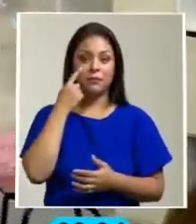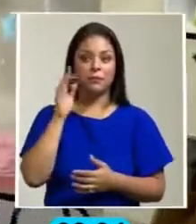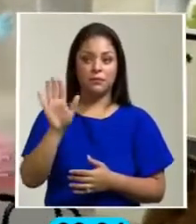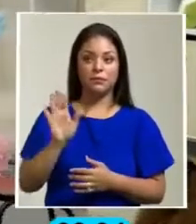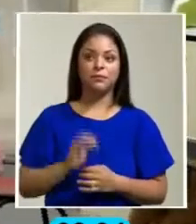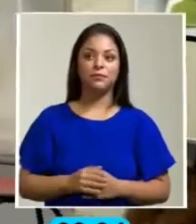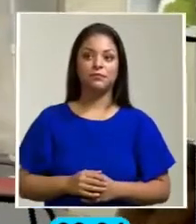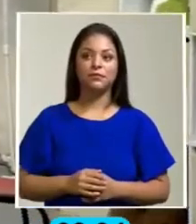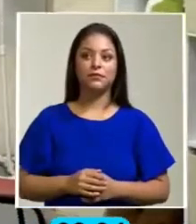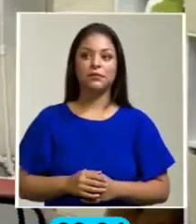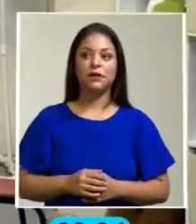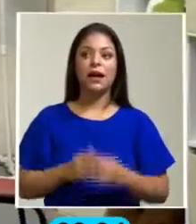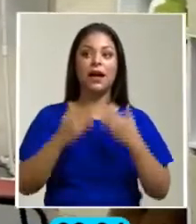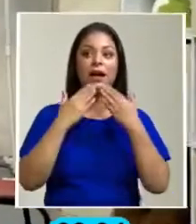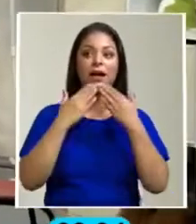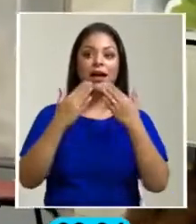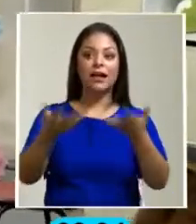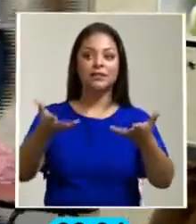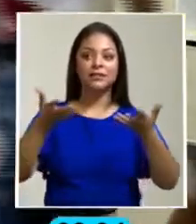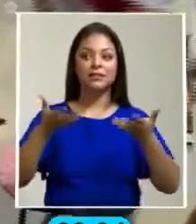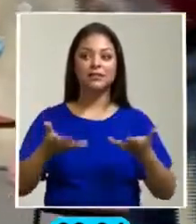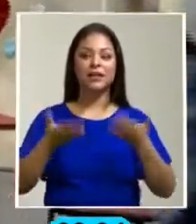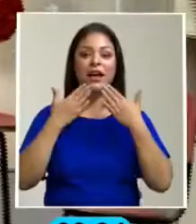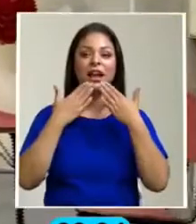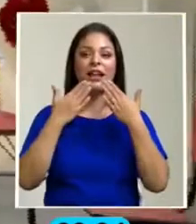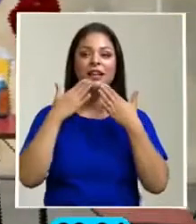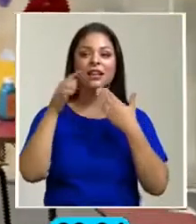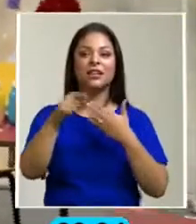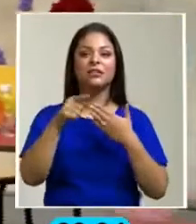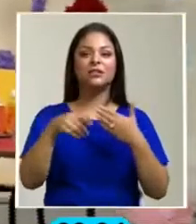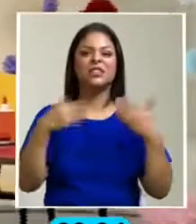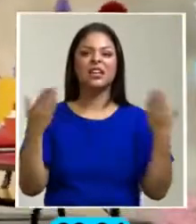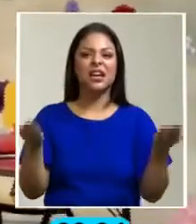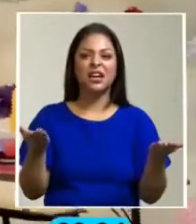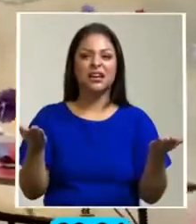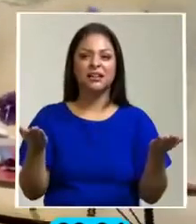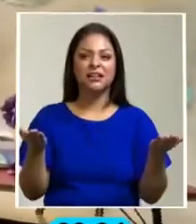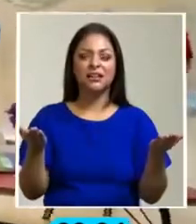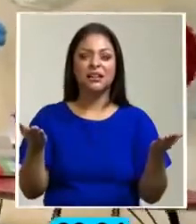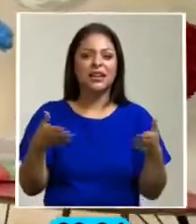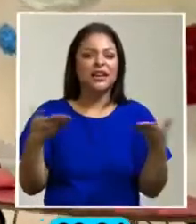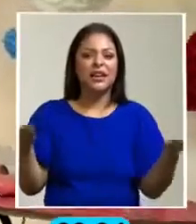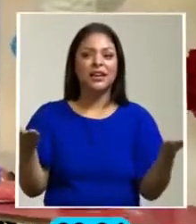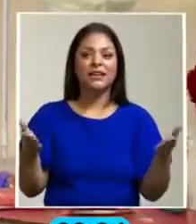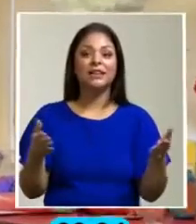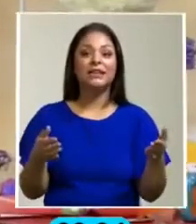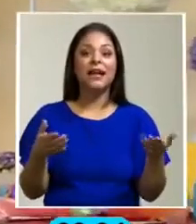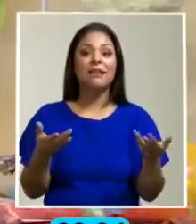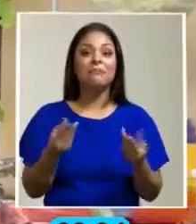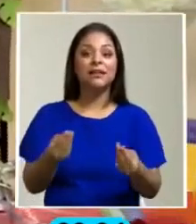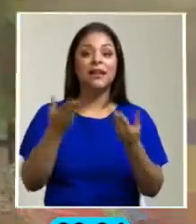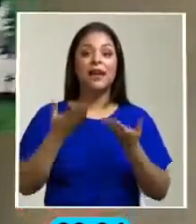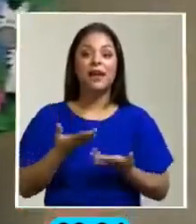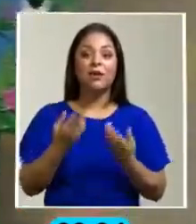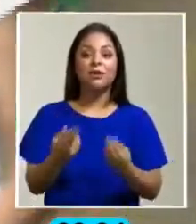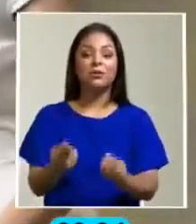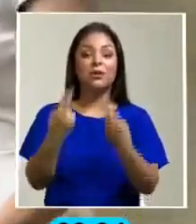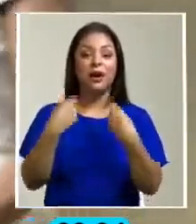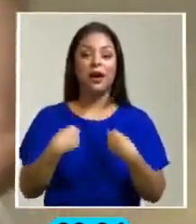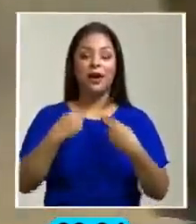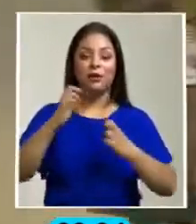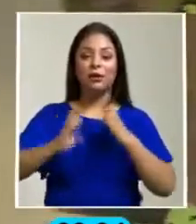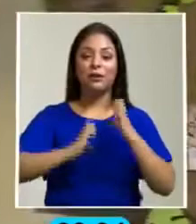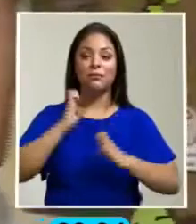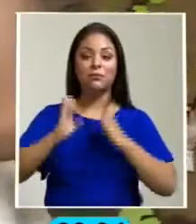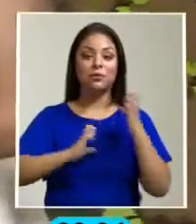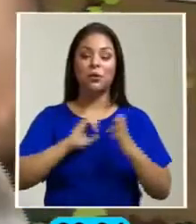¡Ay, muchas gracias! ¿Qué será esto? ¡Niños y niñas, me trajeron un regalo! ¡Qué emoción! ¡Ay, no